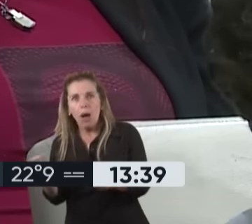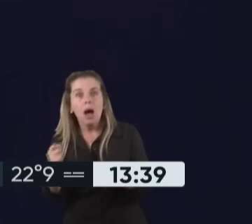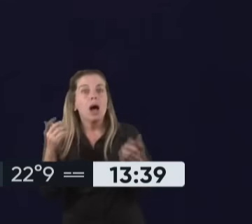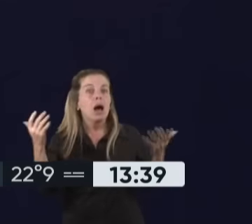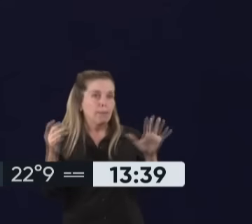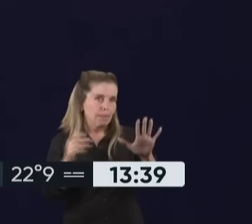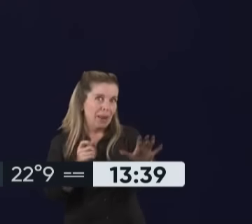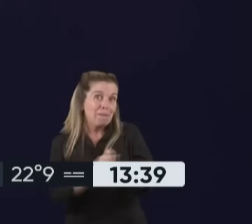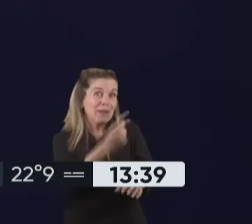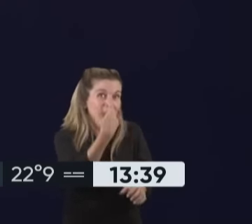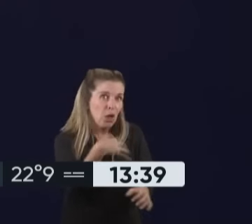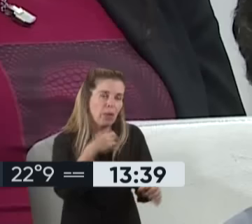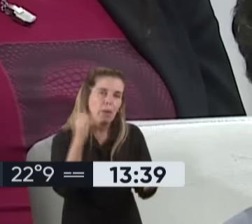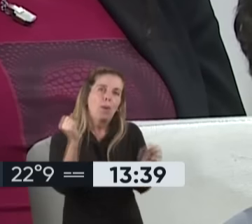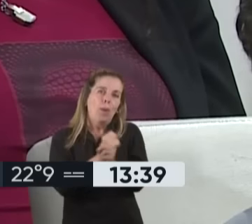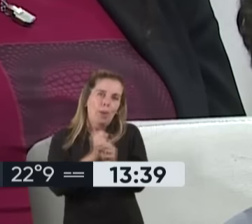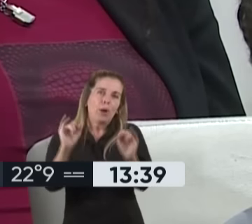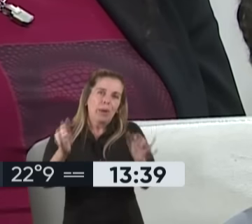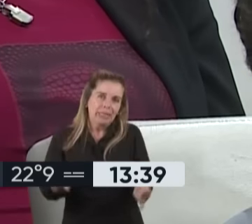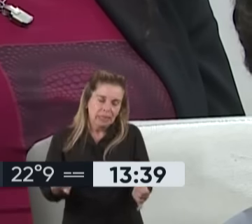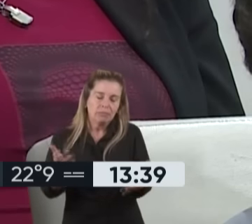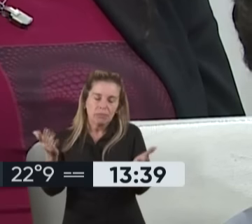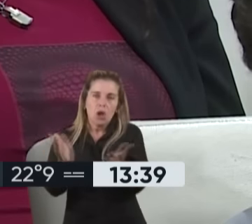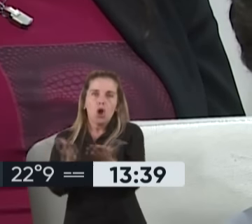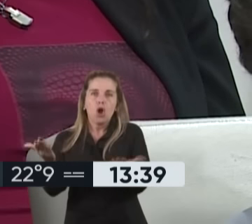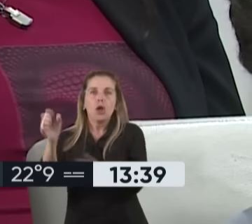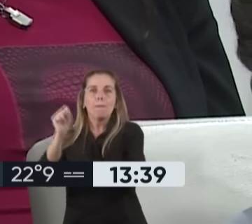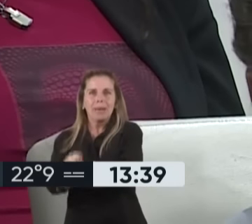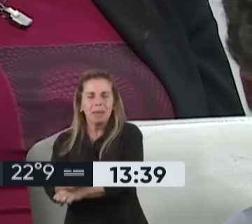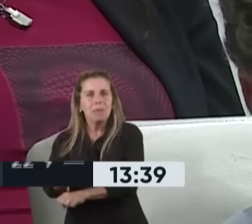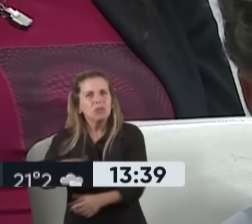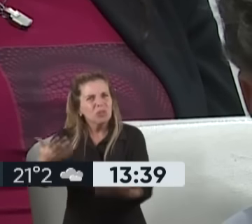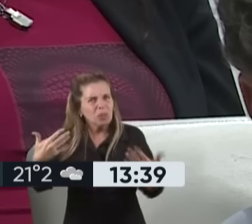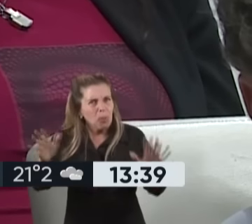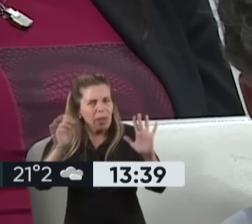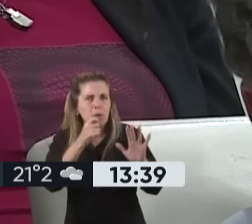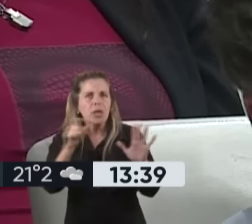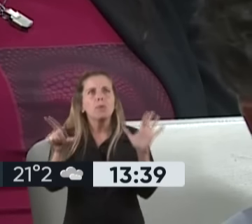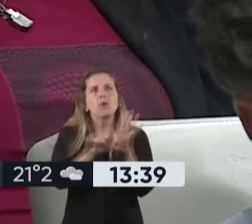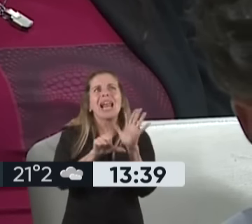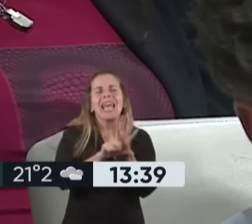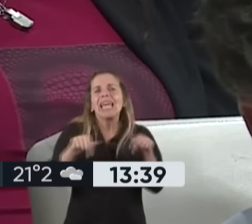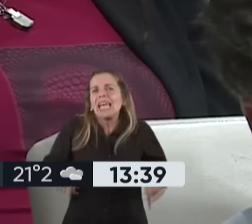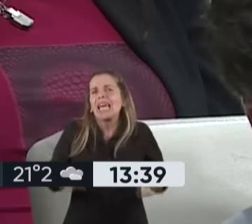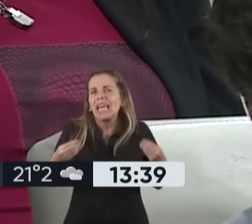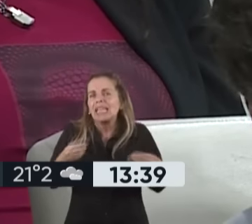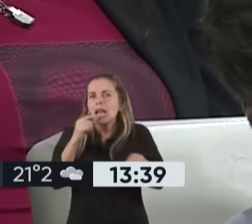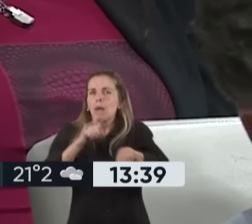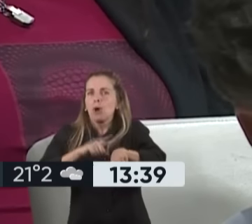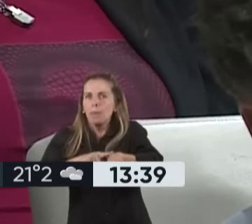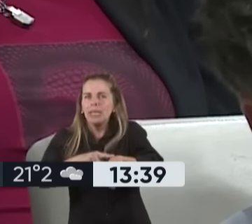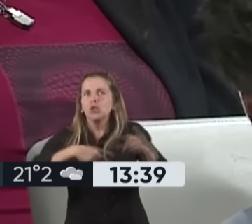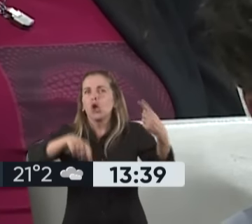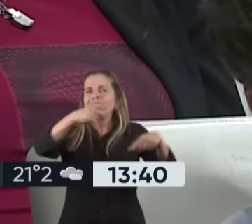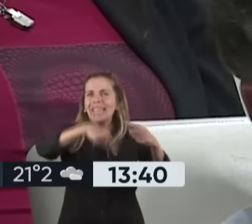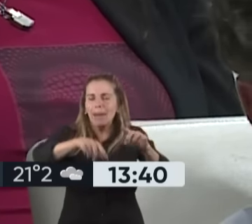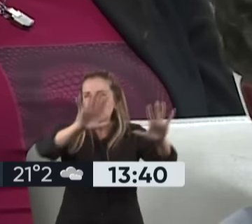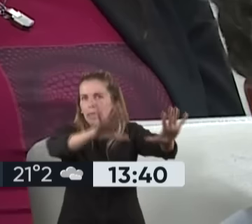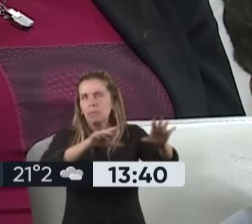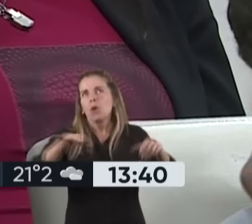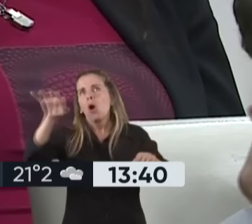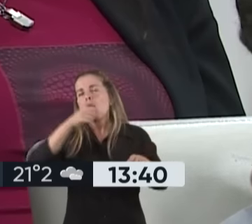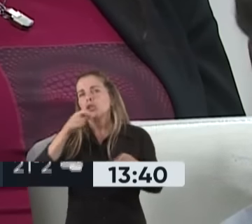Código Penal. No, sí, tal cual. Sí, Pero sí. digo, ¿se puede aplicar para una ley que está en trámite, para una ley que tiene sentencia en primera instancia o para